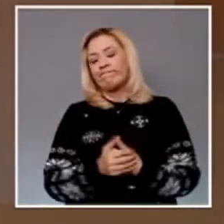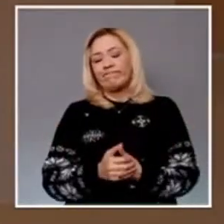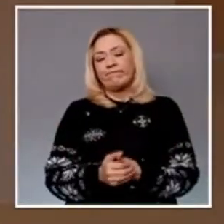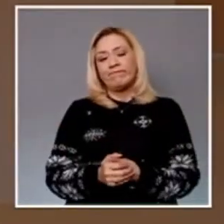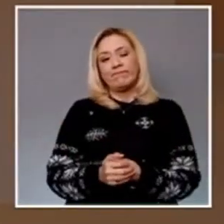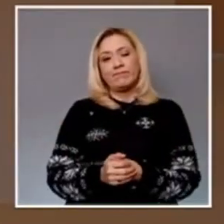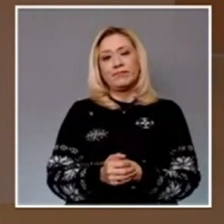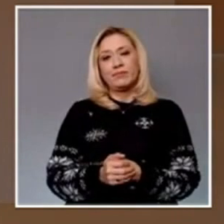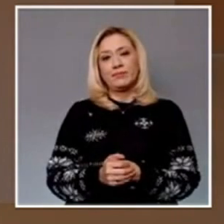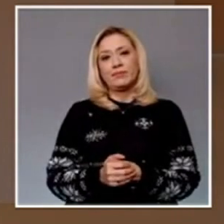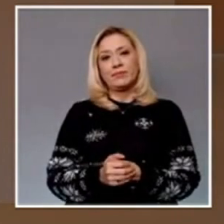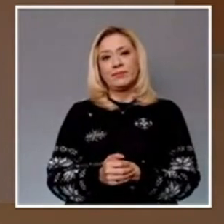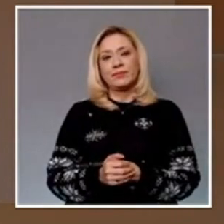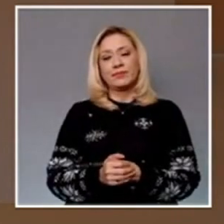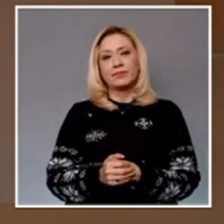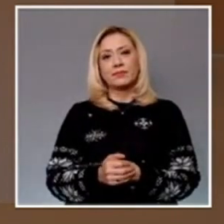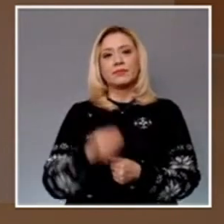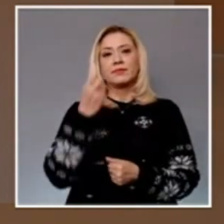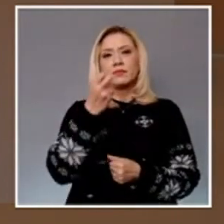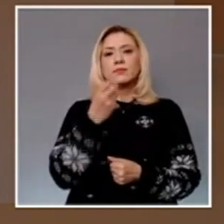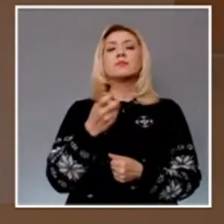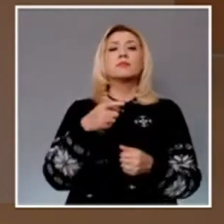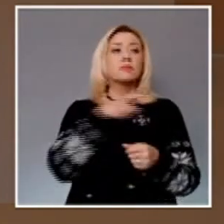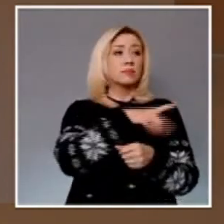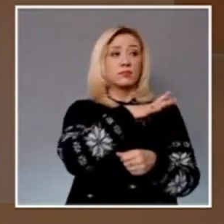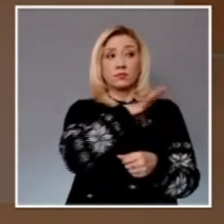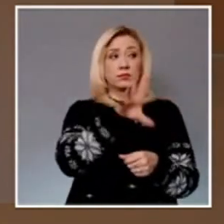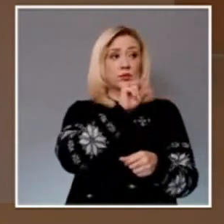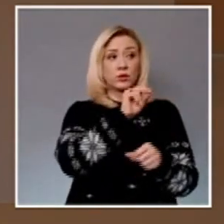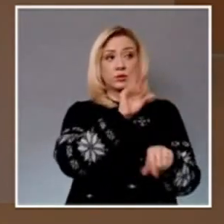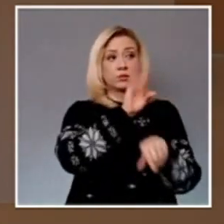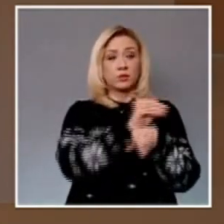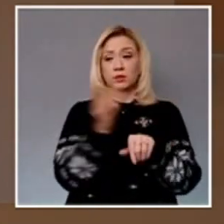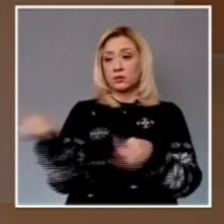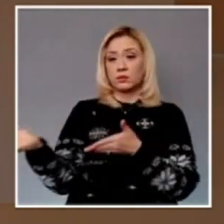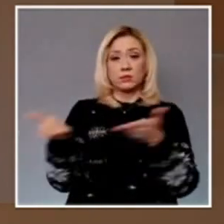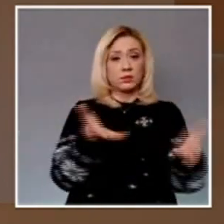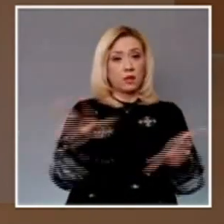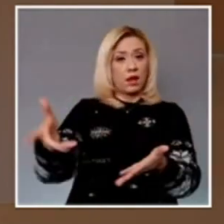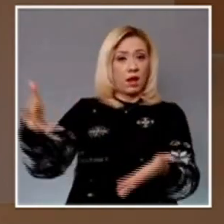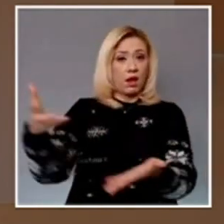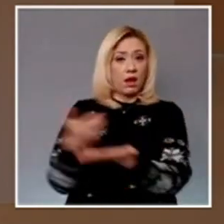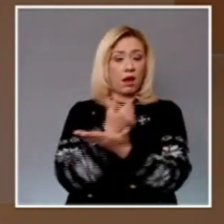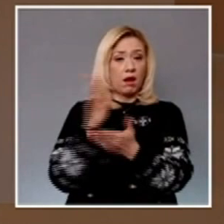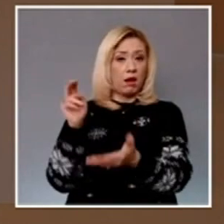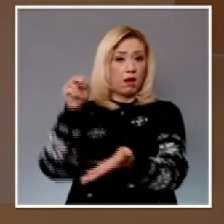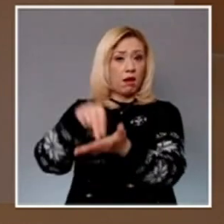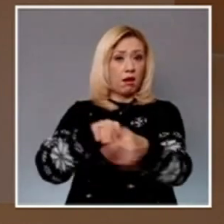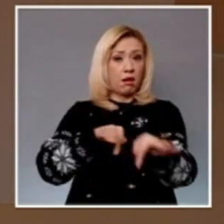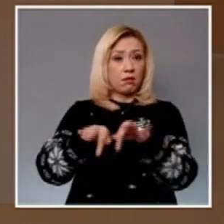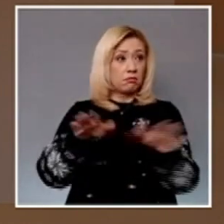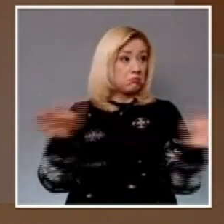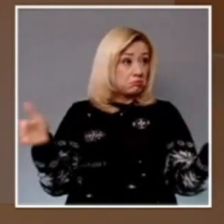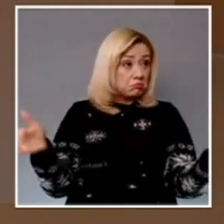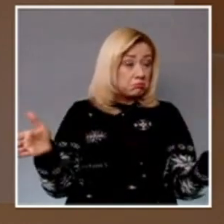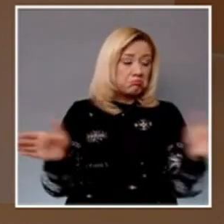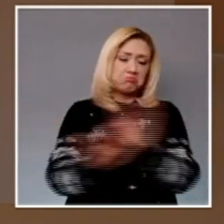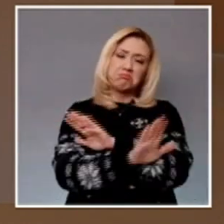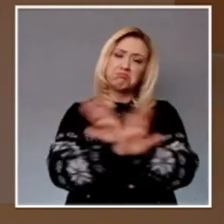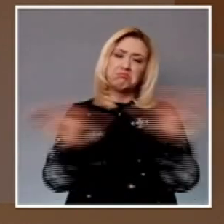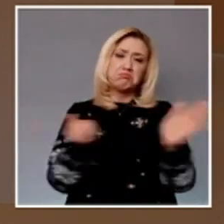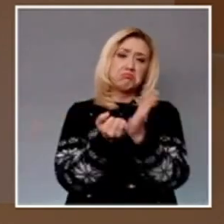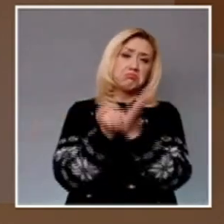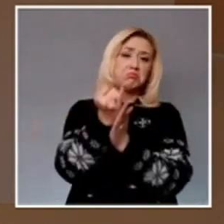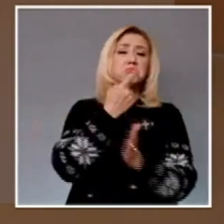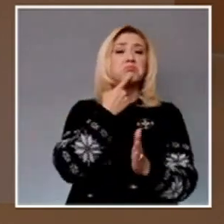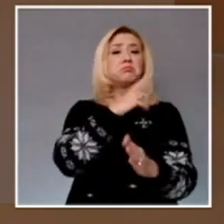Al no advertir obstrucción del cargo del actor, el juicio para la ciudadanía es improcedente. Y la vía para conocer de la queja planteada es el procedimiento